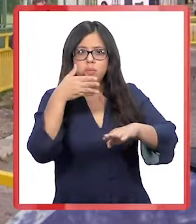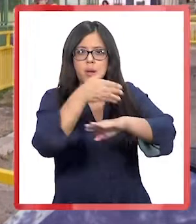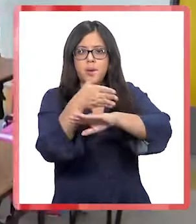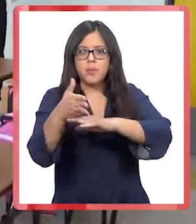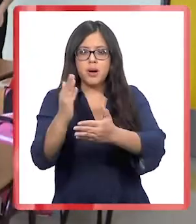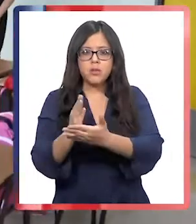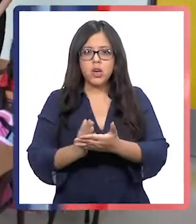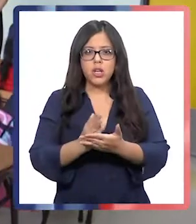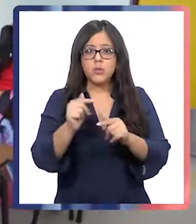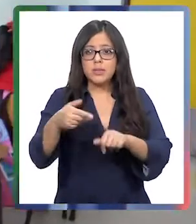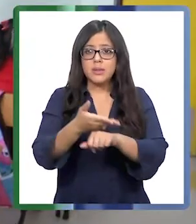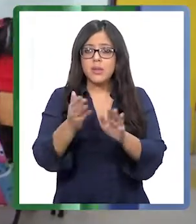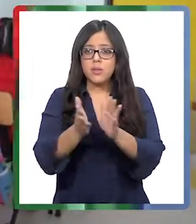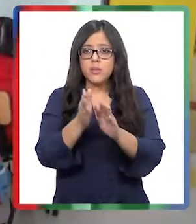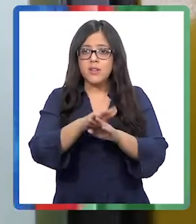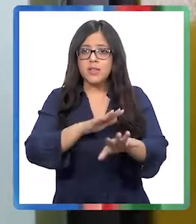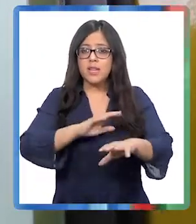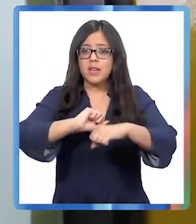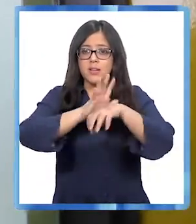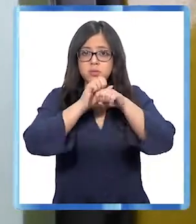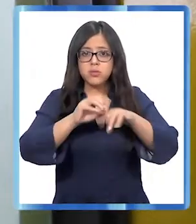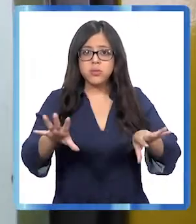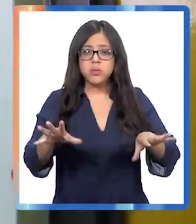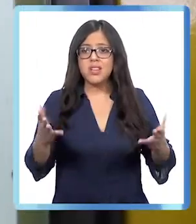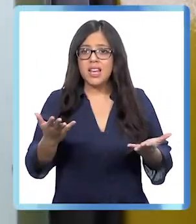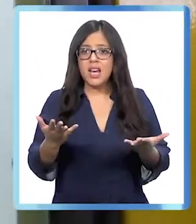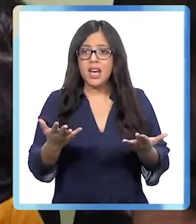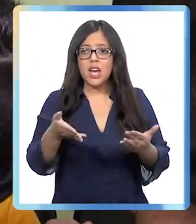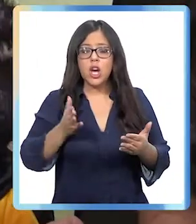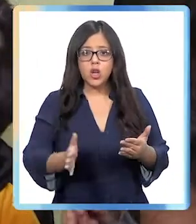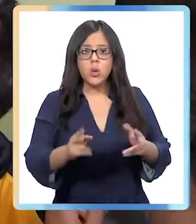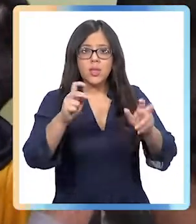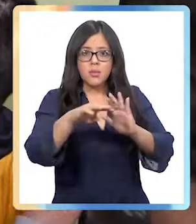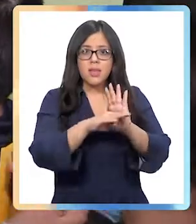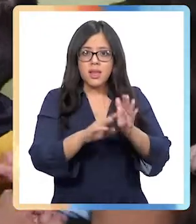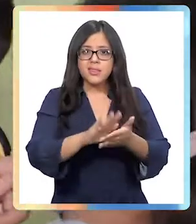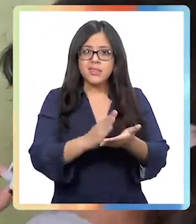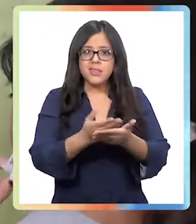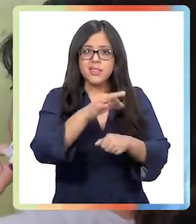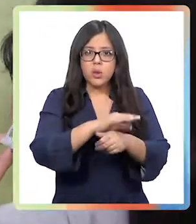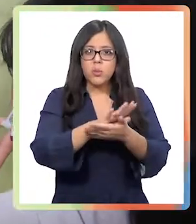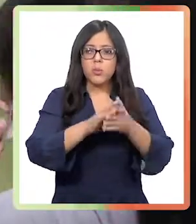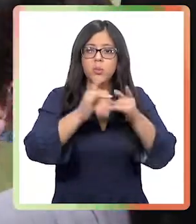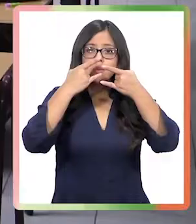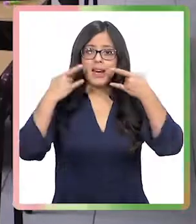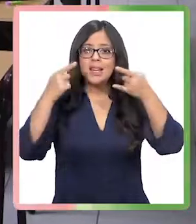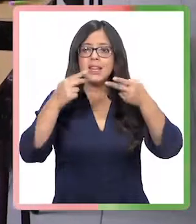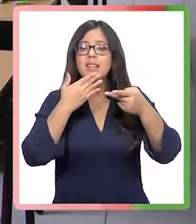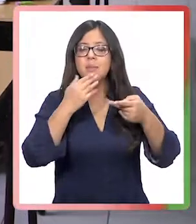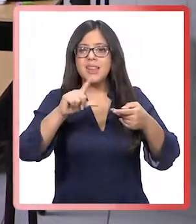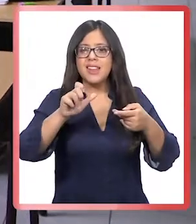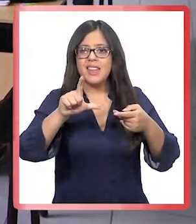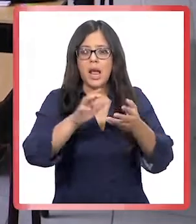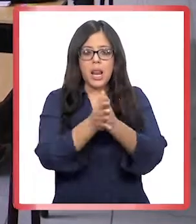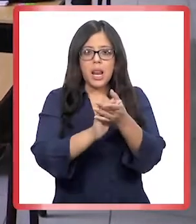los colegios el llamado para evitar contagios por el cómic 19 es a continuar con las medidas sanitarias como el uso de mascarillas y alcohol